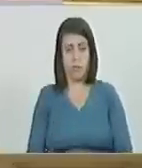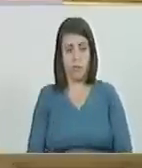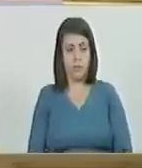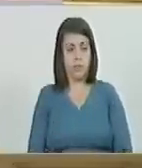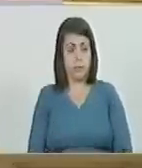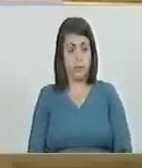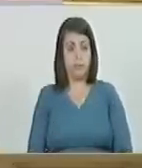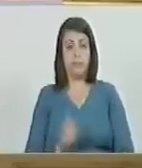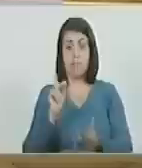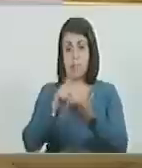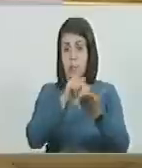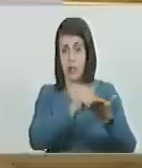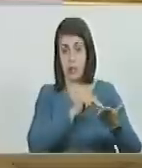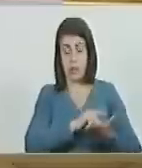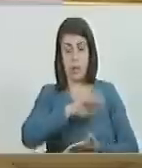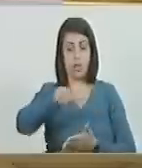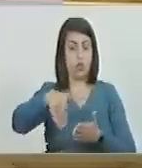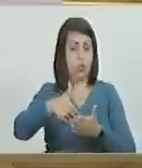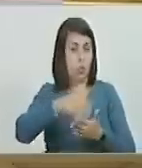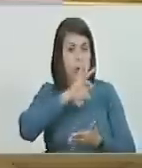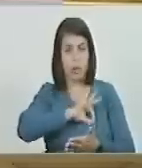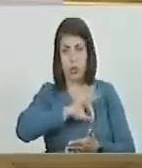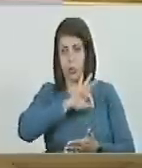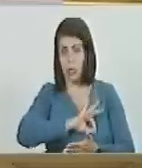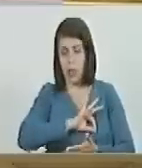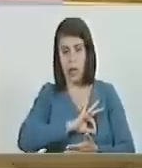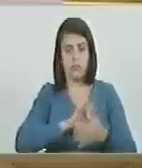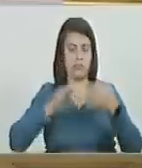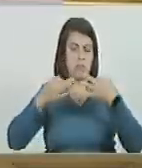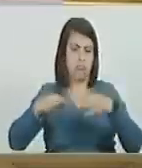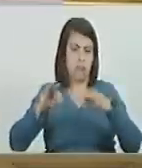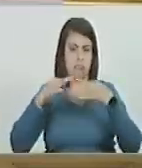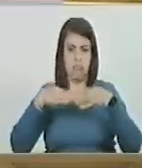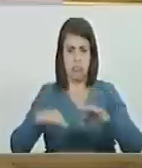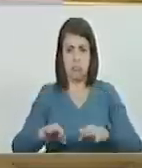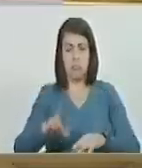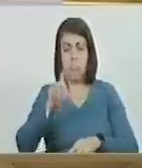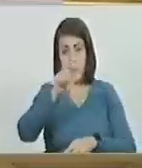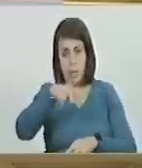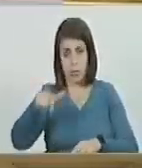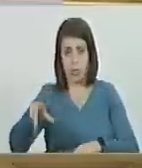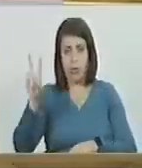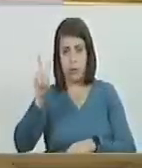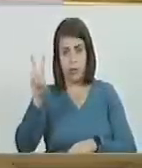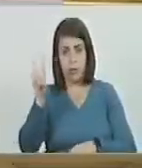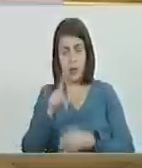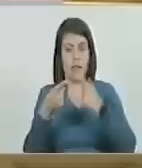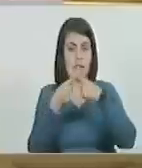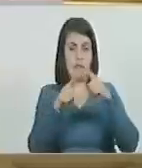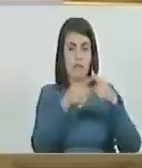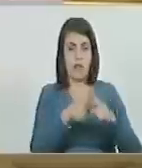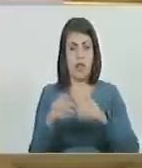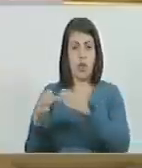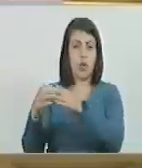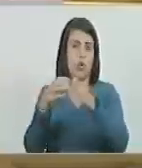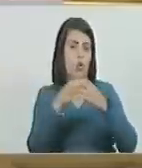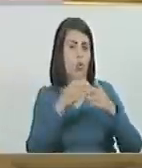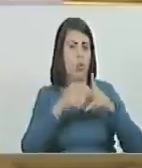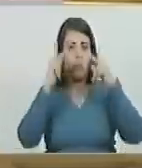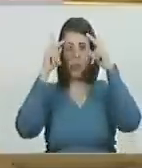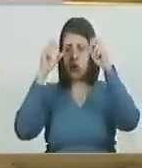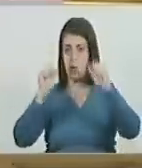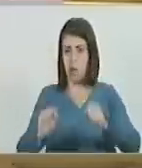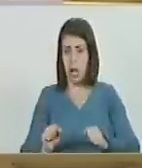la participación de la sociedad civil, de la sociedad, de las venezolanas y venezolanos de distintos sectores de la